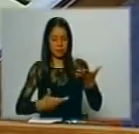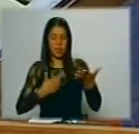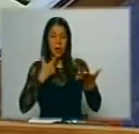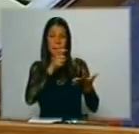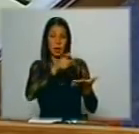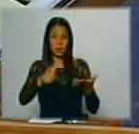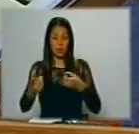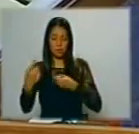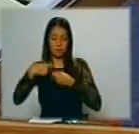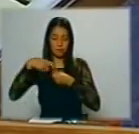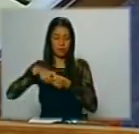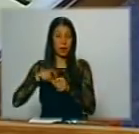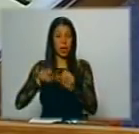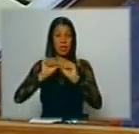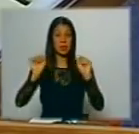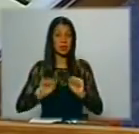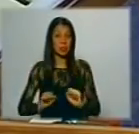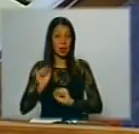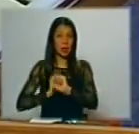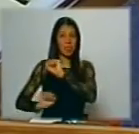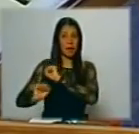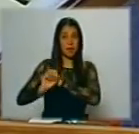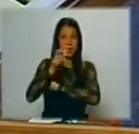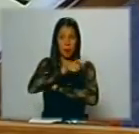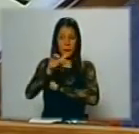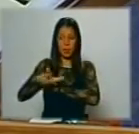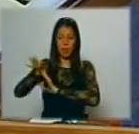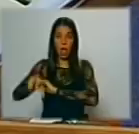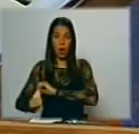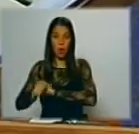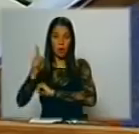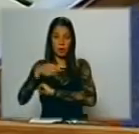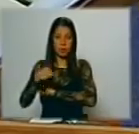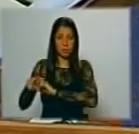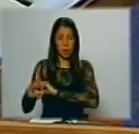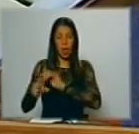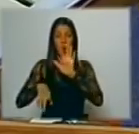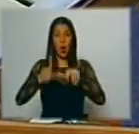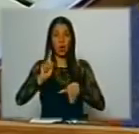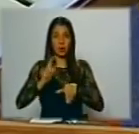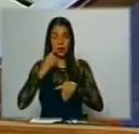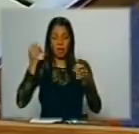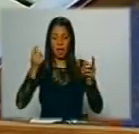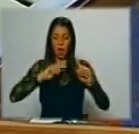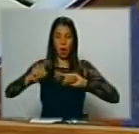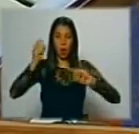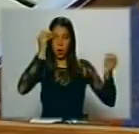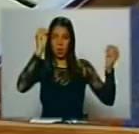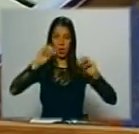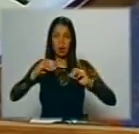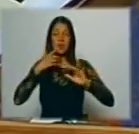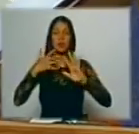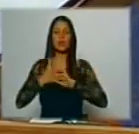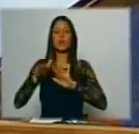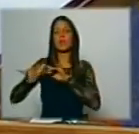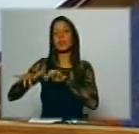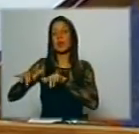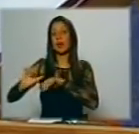integrantes del sistema de defensa para la protección de los derechos socioeconómicos. 11. Coordinar y ejercer la Secretaría de la